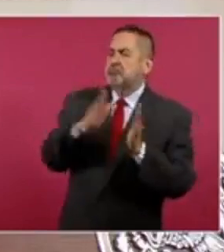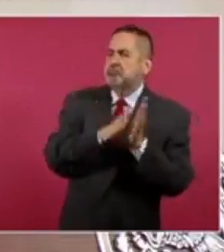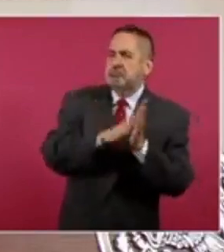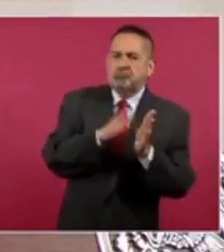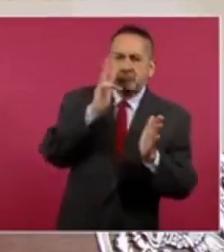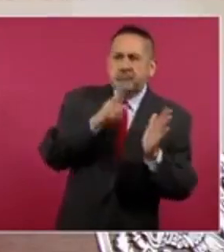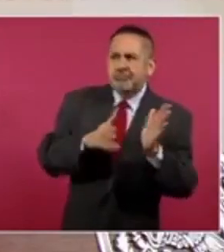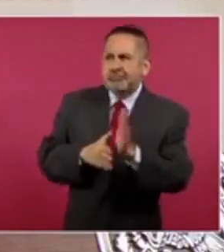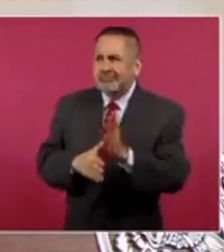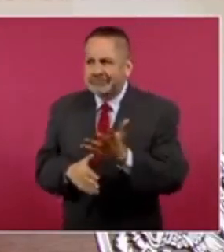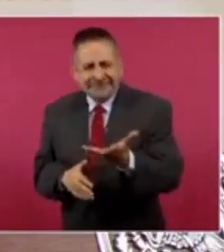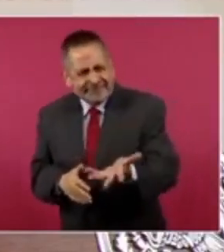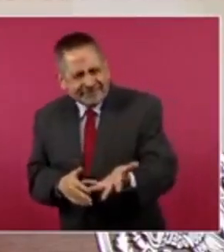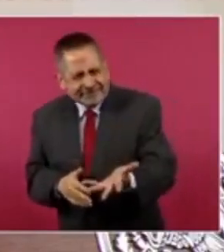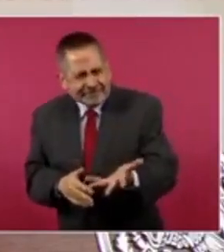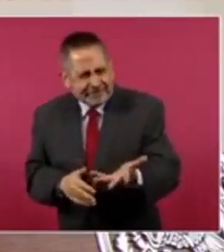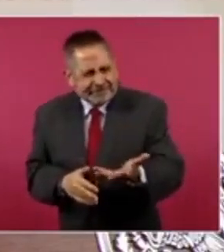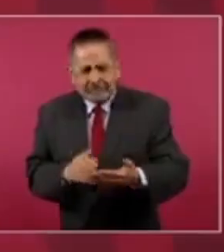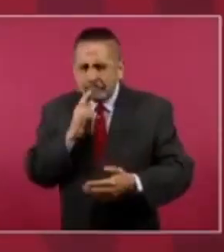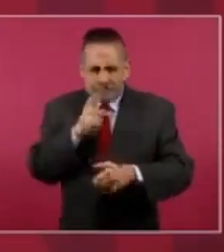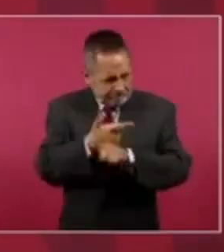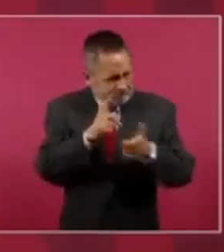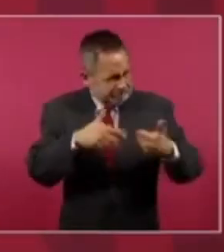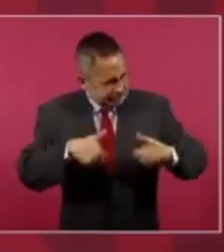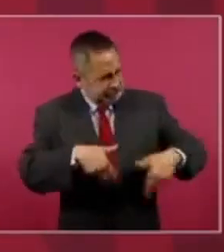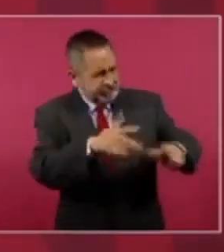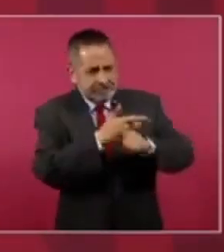¿Por qué no lo liberan?